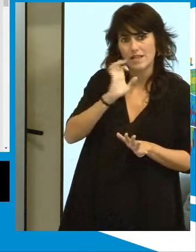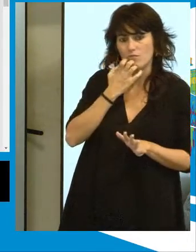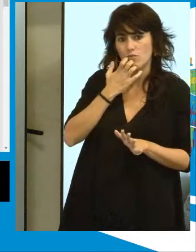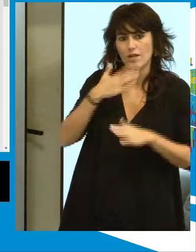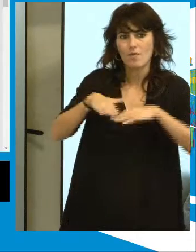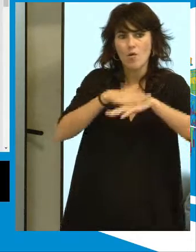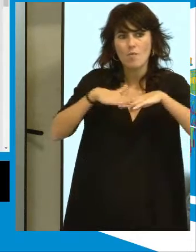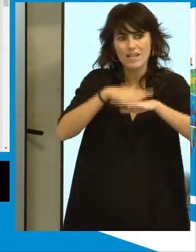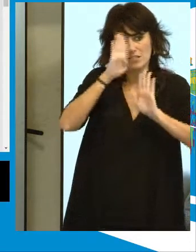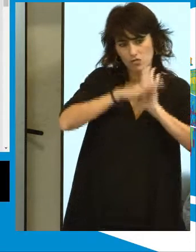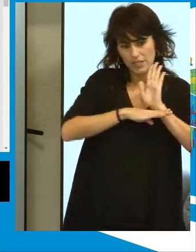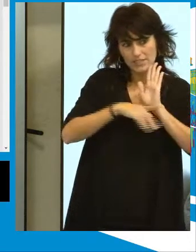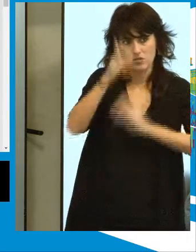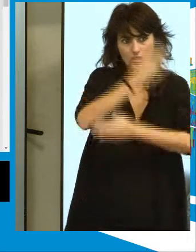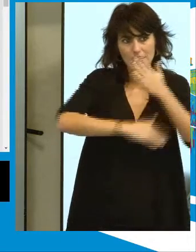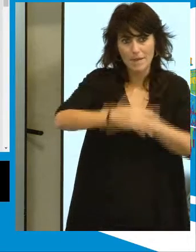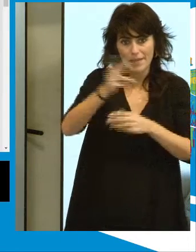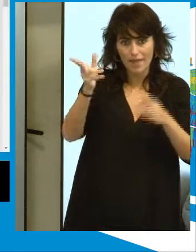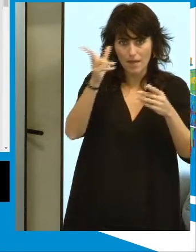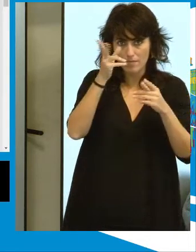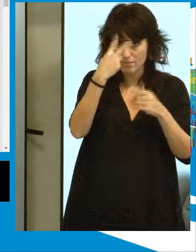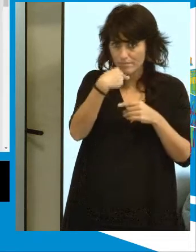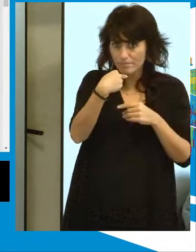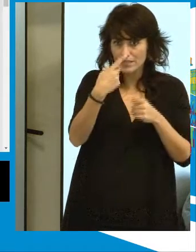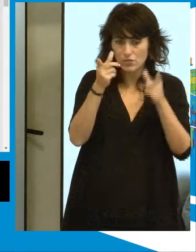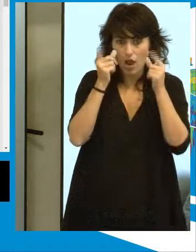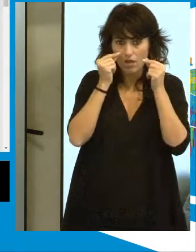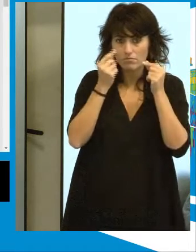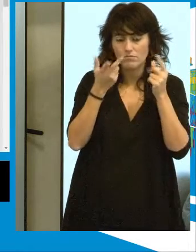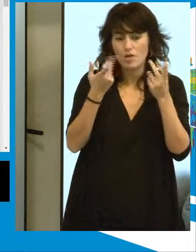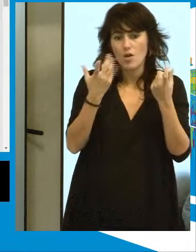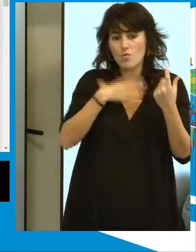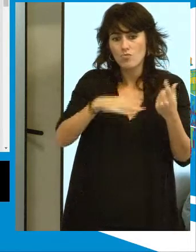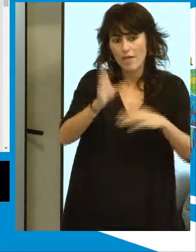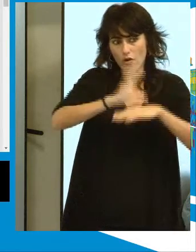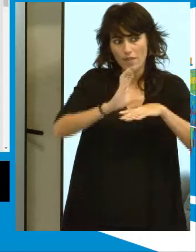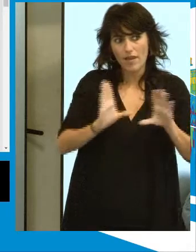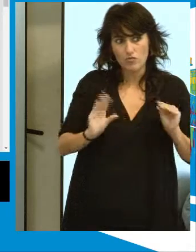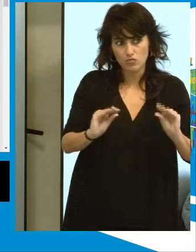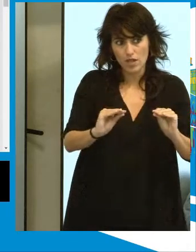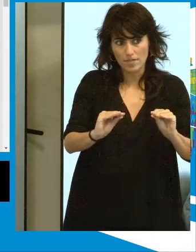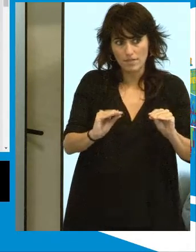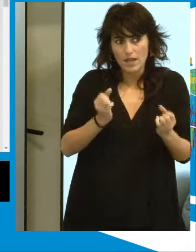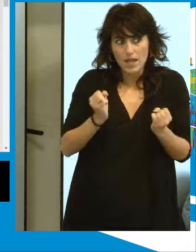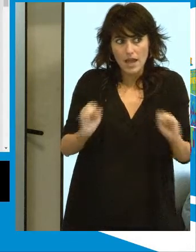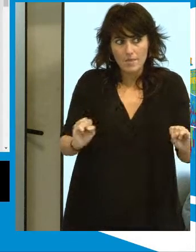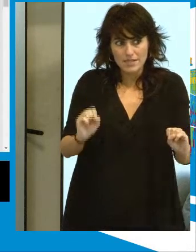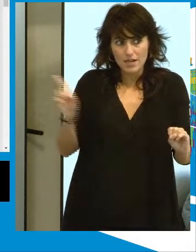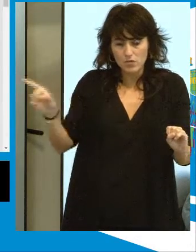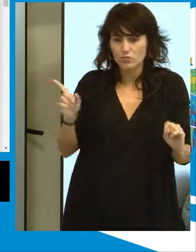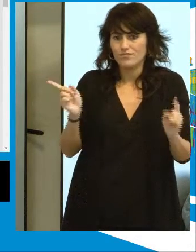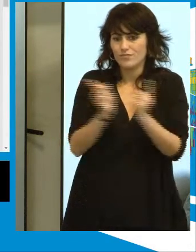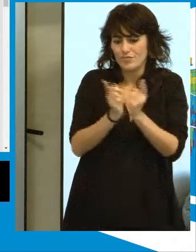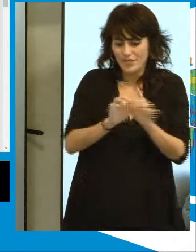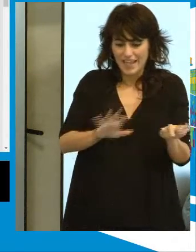prerequisitos básicos para que una persona con discapacidad visual pueda utilizar el ordenador y aunque hagas a comandos de atajos de